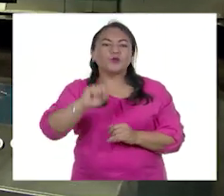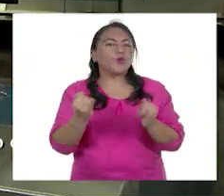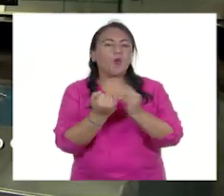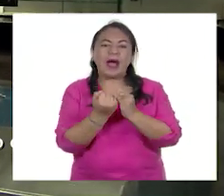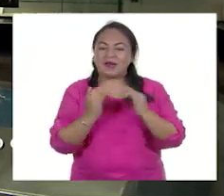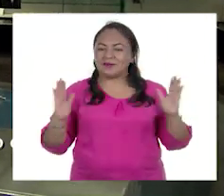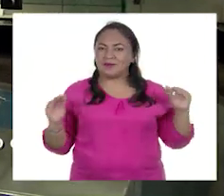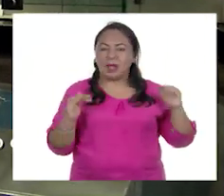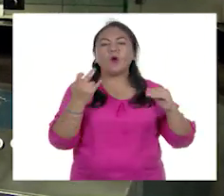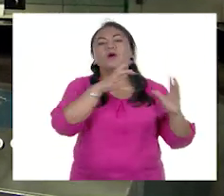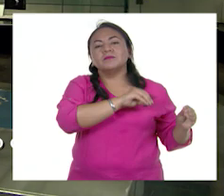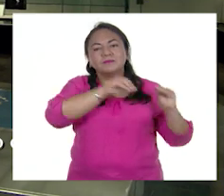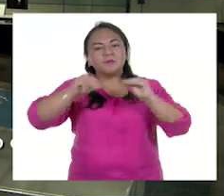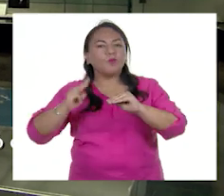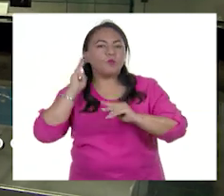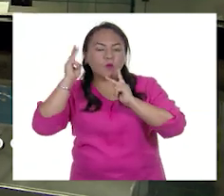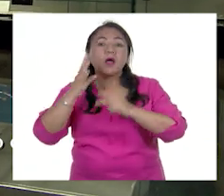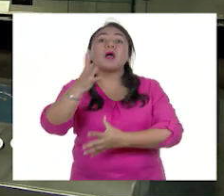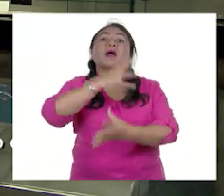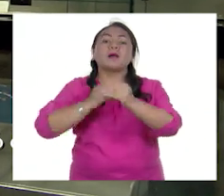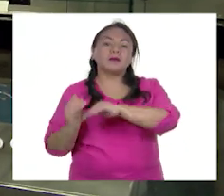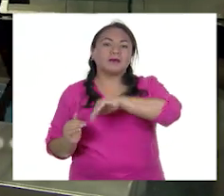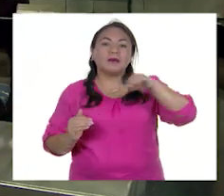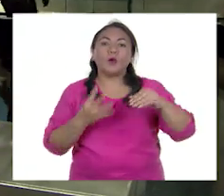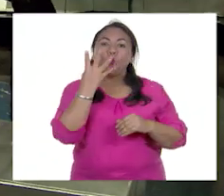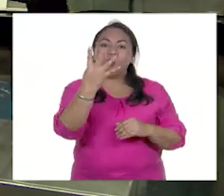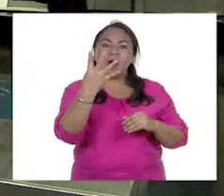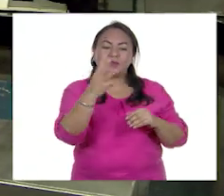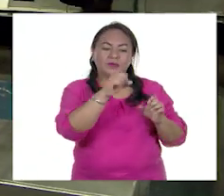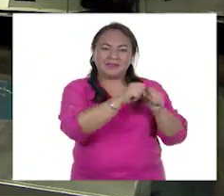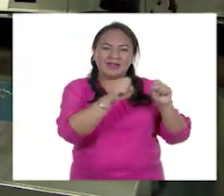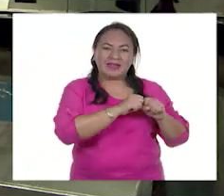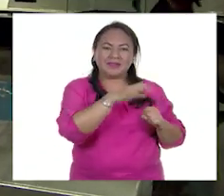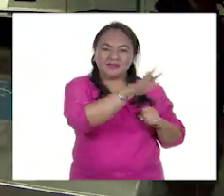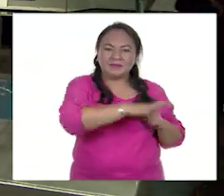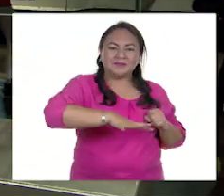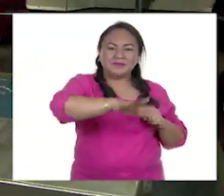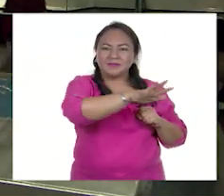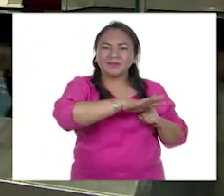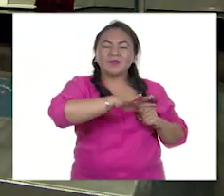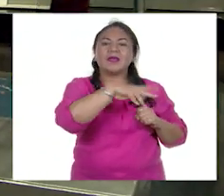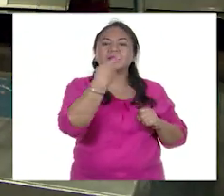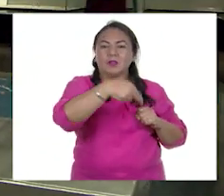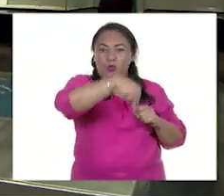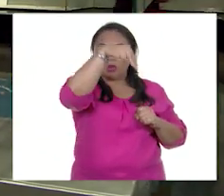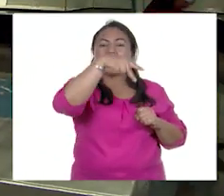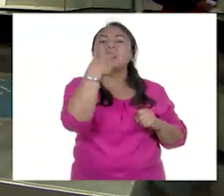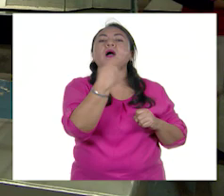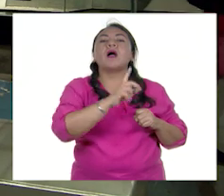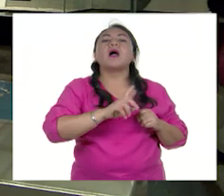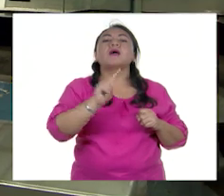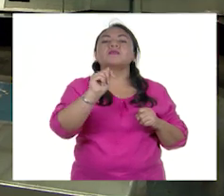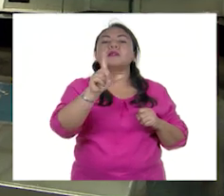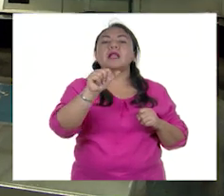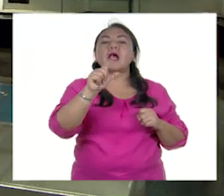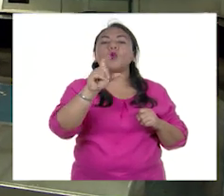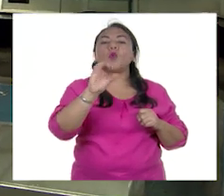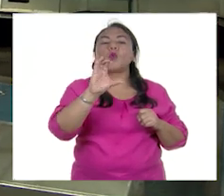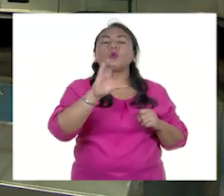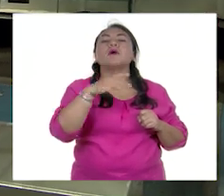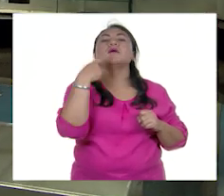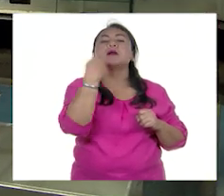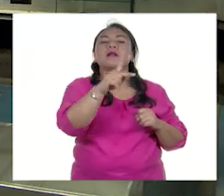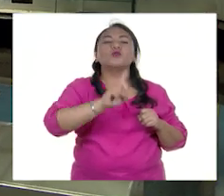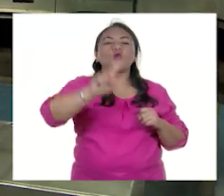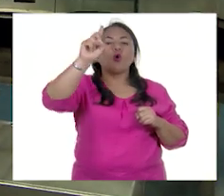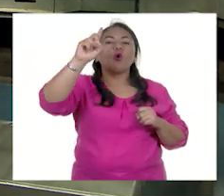Mayor, mientras que las 4 salas del lado norte del museo están dedicadas a Tlaloc, al dios de la lluvia, o bien a la agricultura,